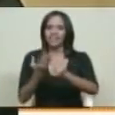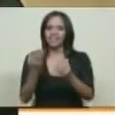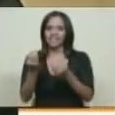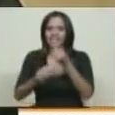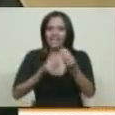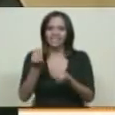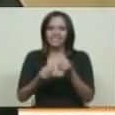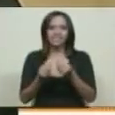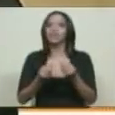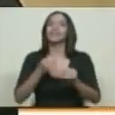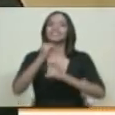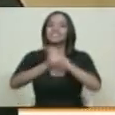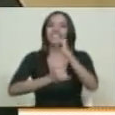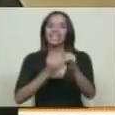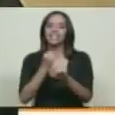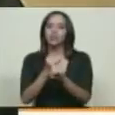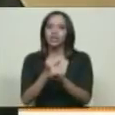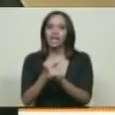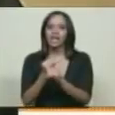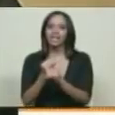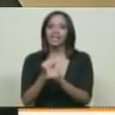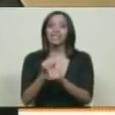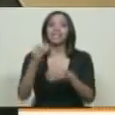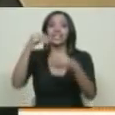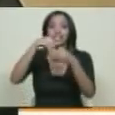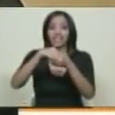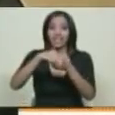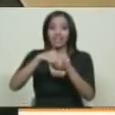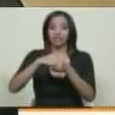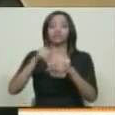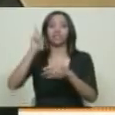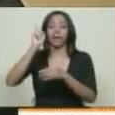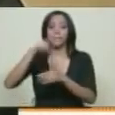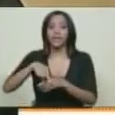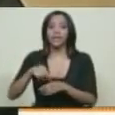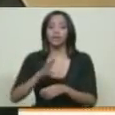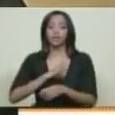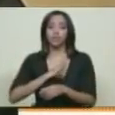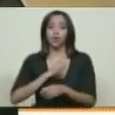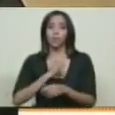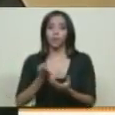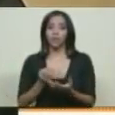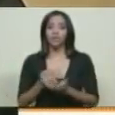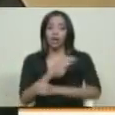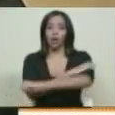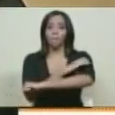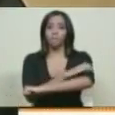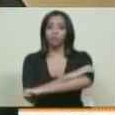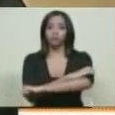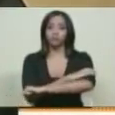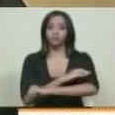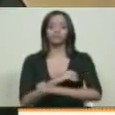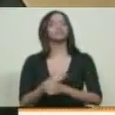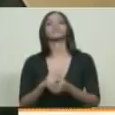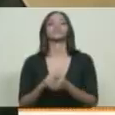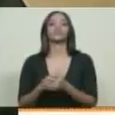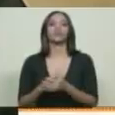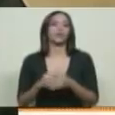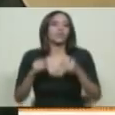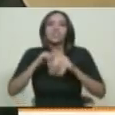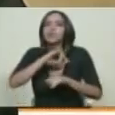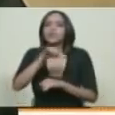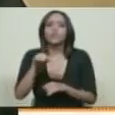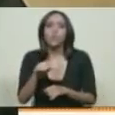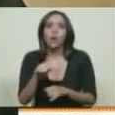nivel internacional e interno de parte de la gente de la escualidera, sin embargo, tengo